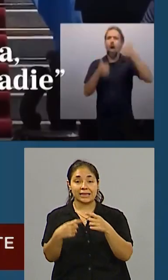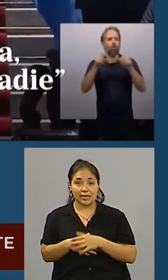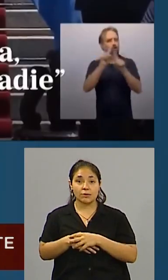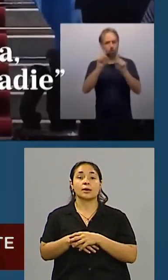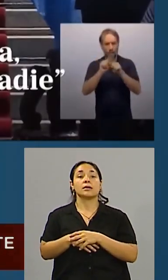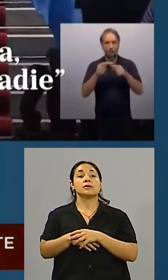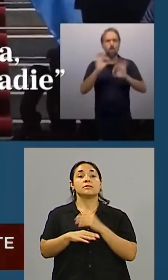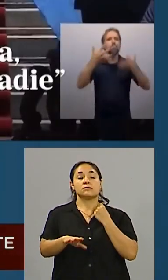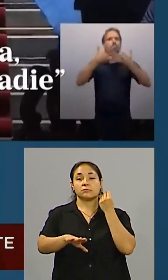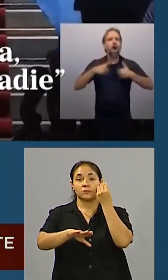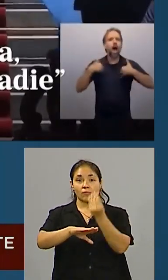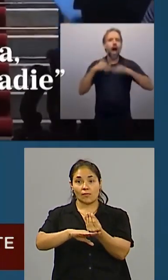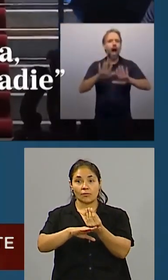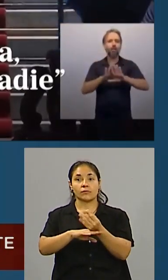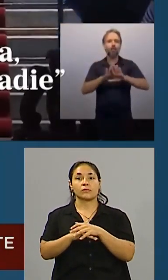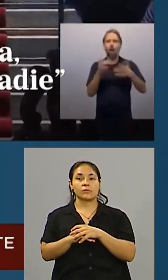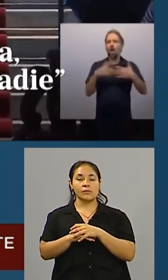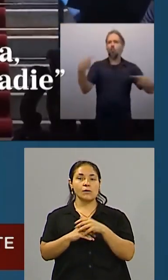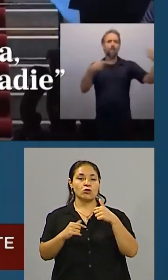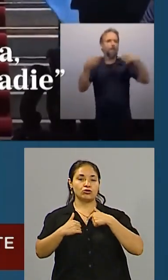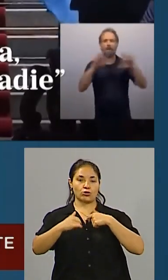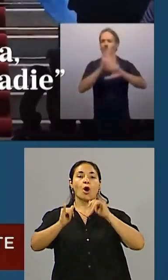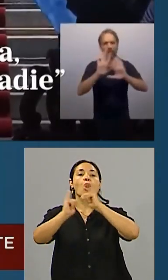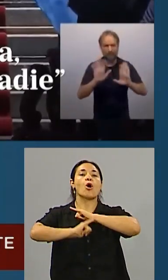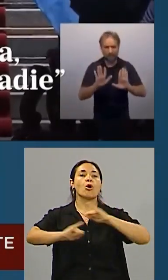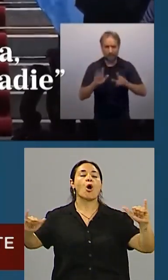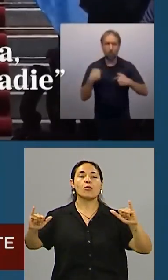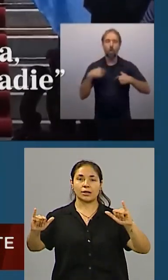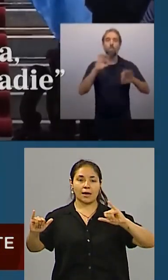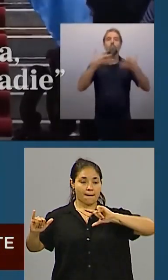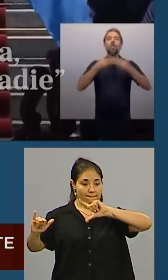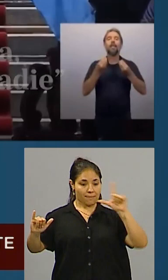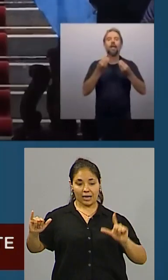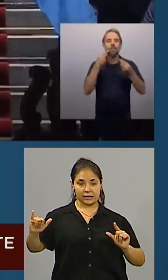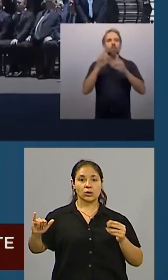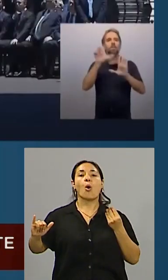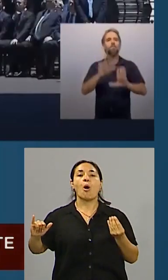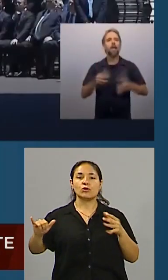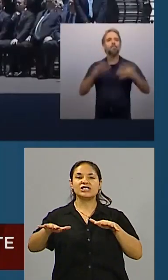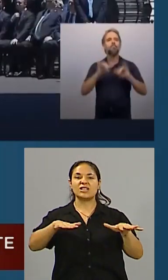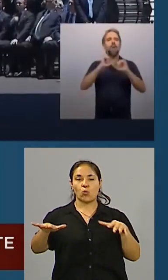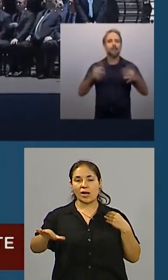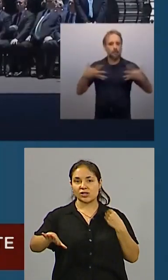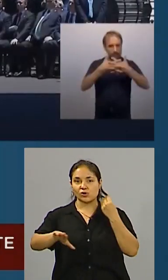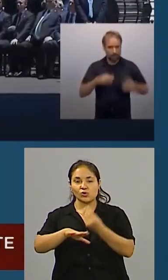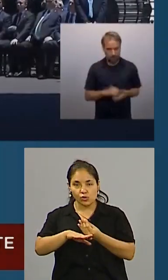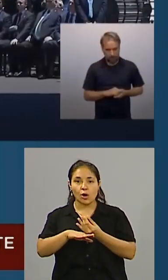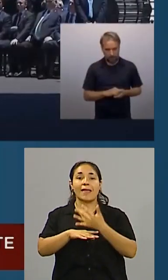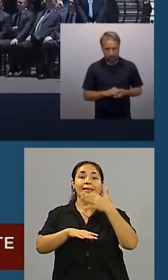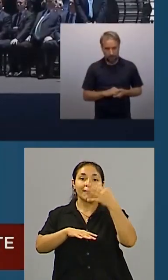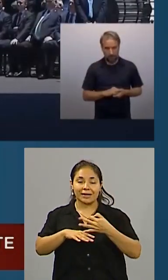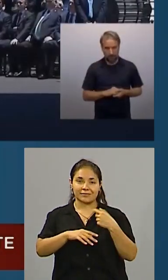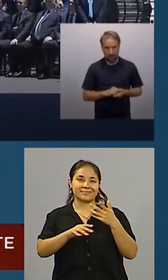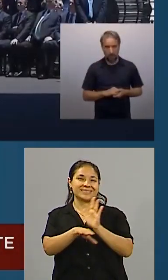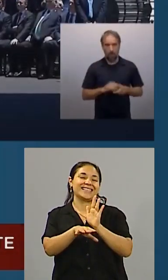apenas asumiera era, decía, voy a comunicar el país con el que me encuentro, ¿no? Con la realidad, la